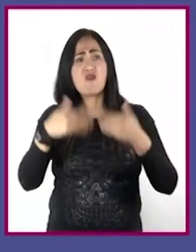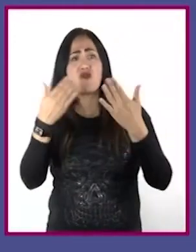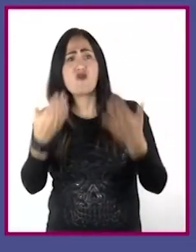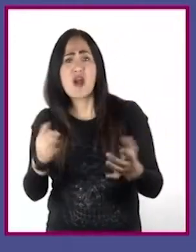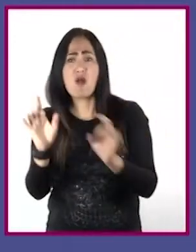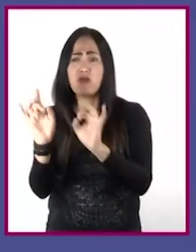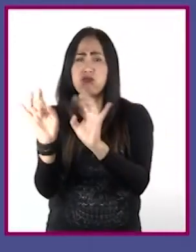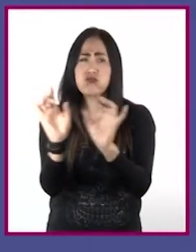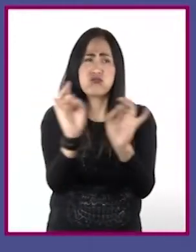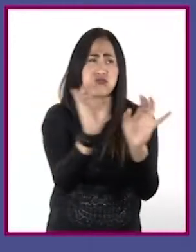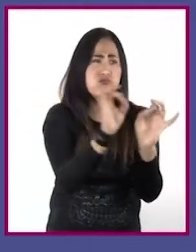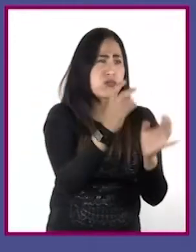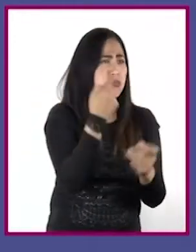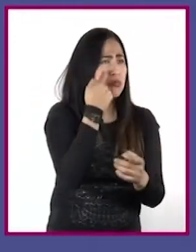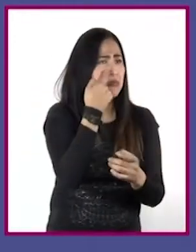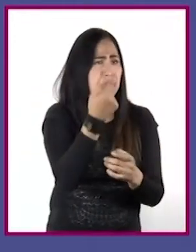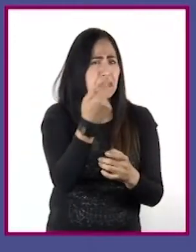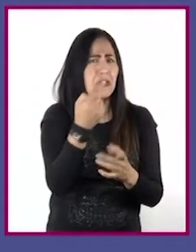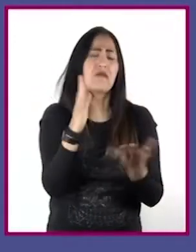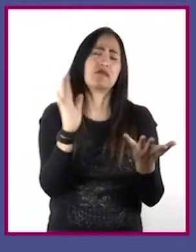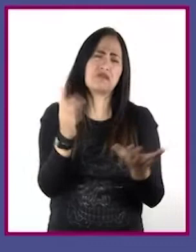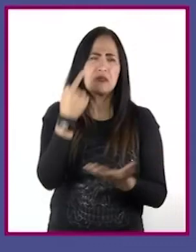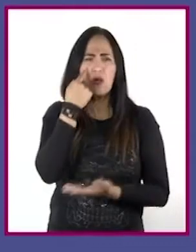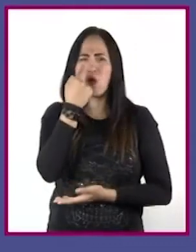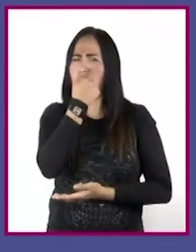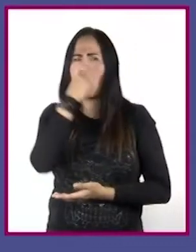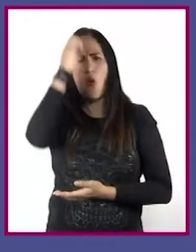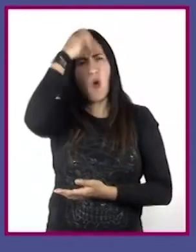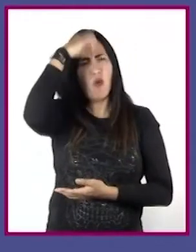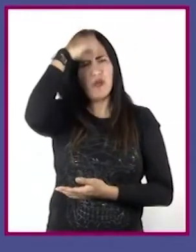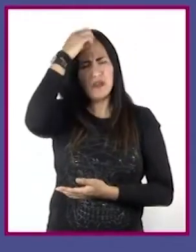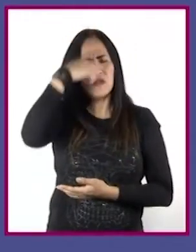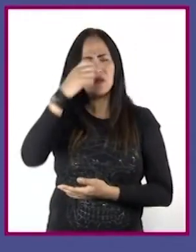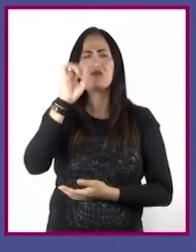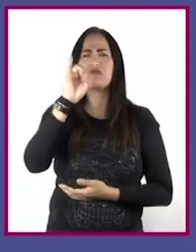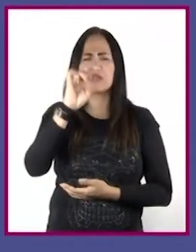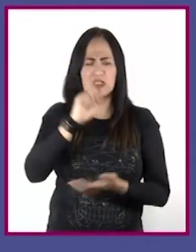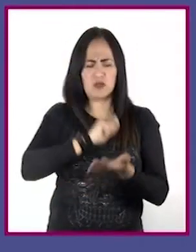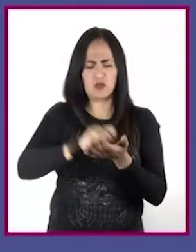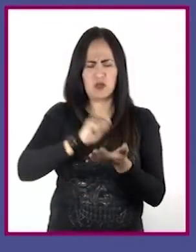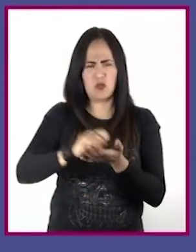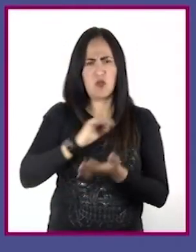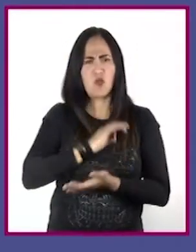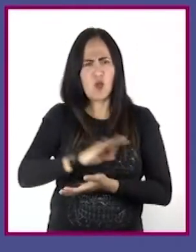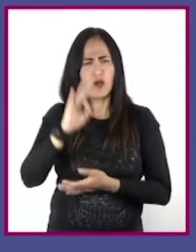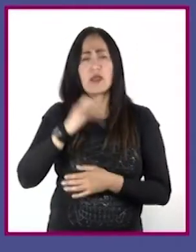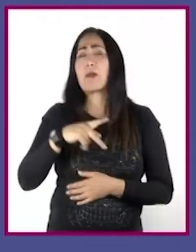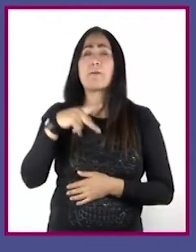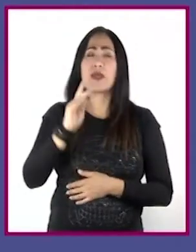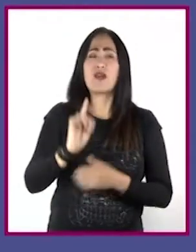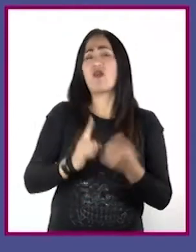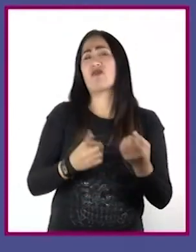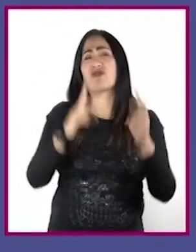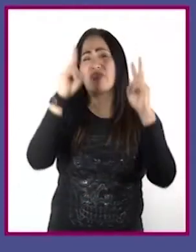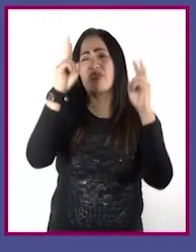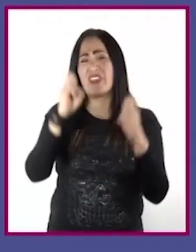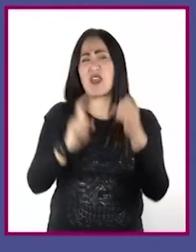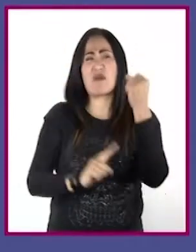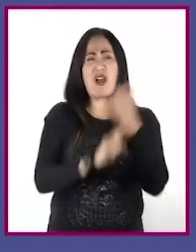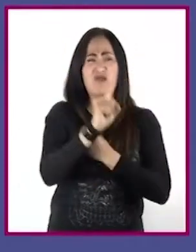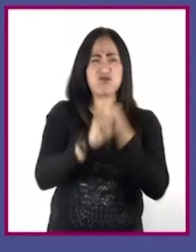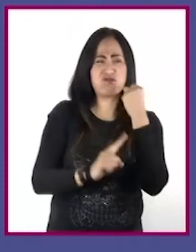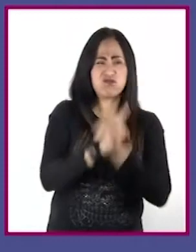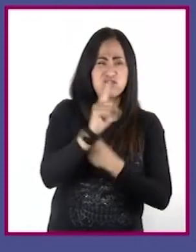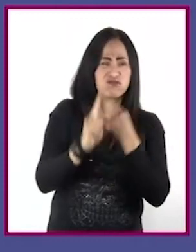susceptible de ser tomado desde una postura. Sin embargo, aquellos temas que se prestan a ser polémicos son